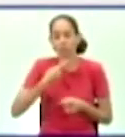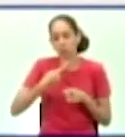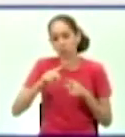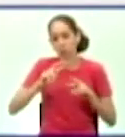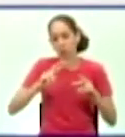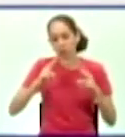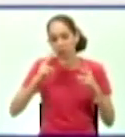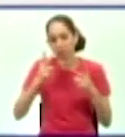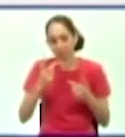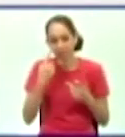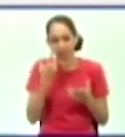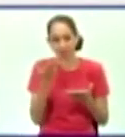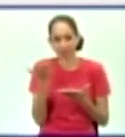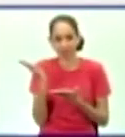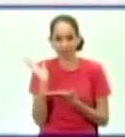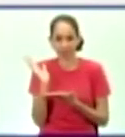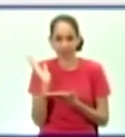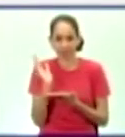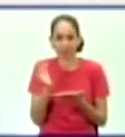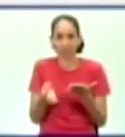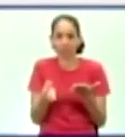Ejercicio 25 de la página